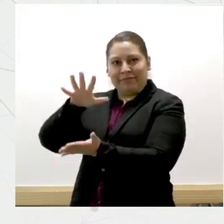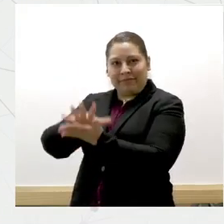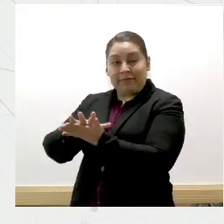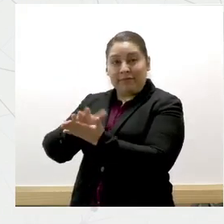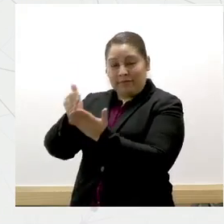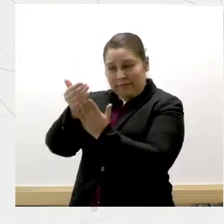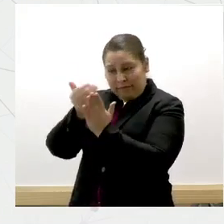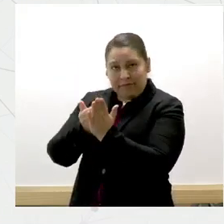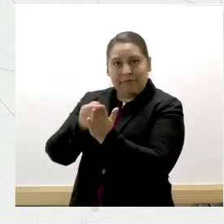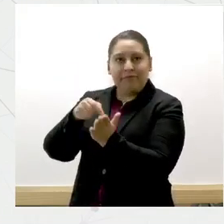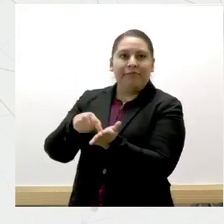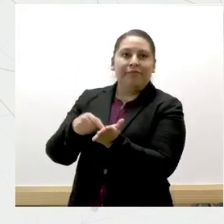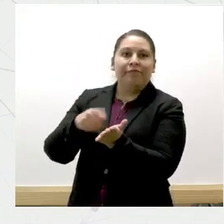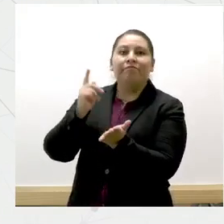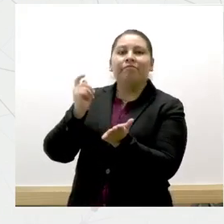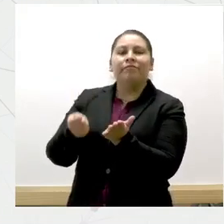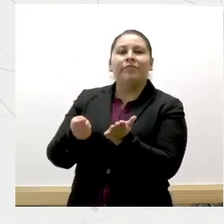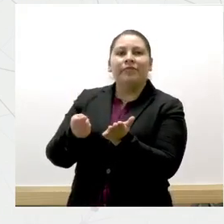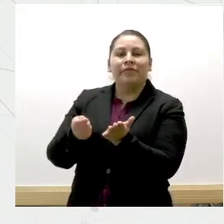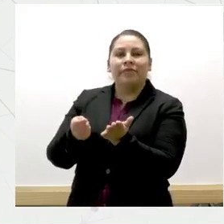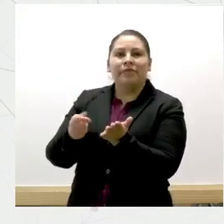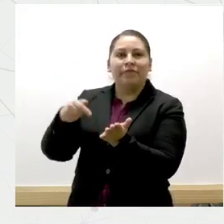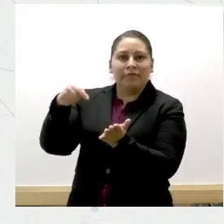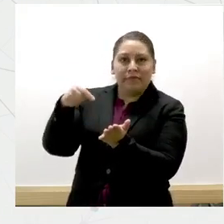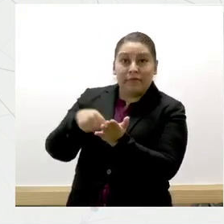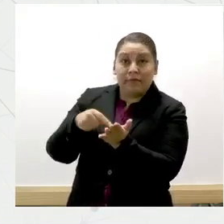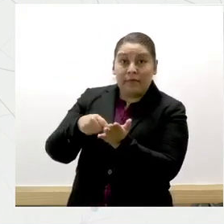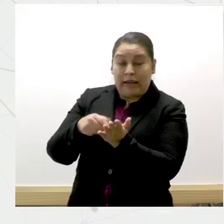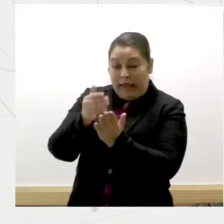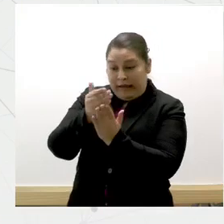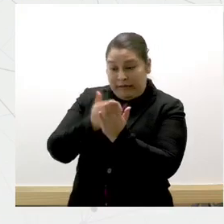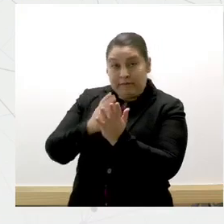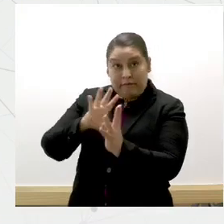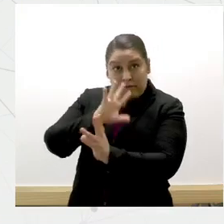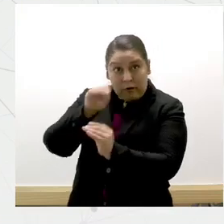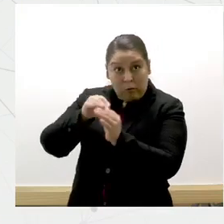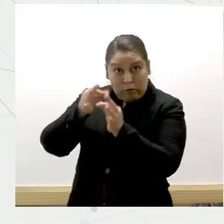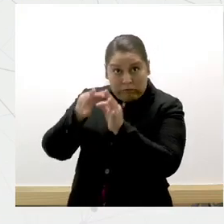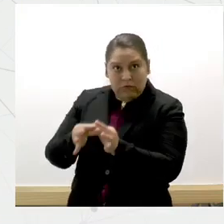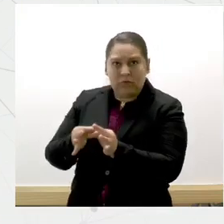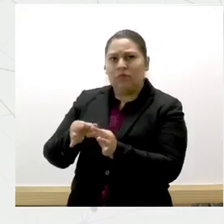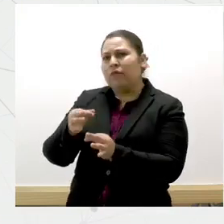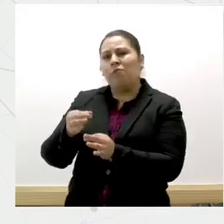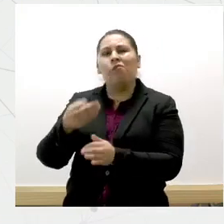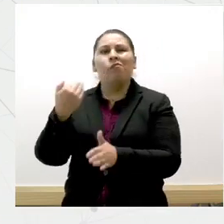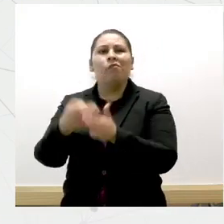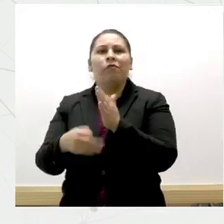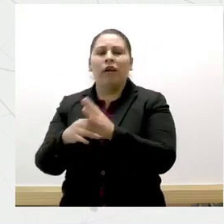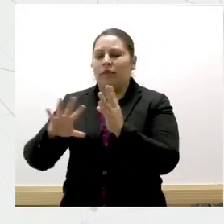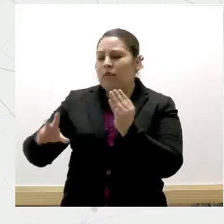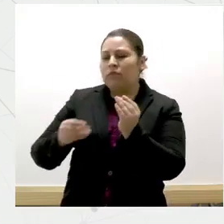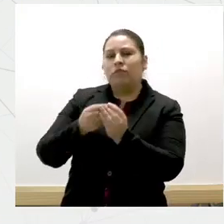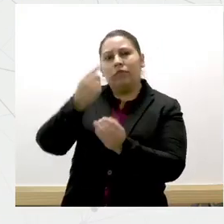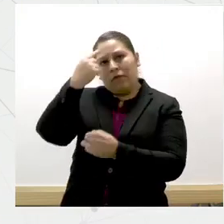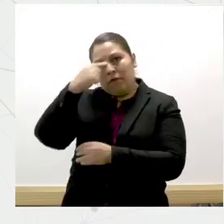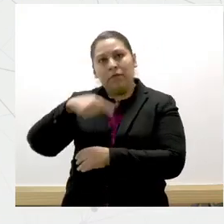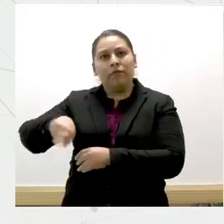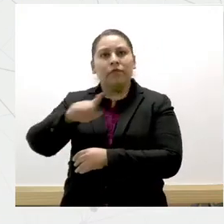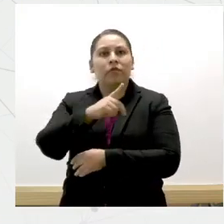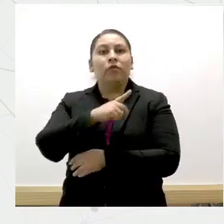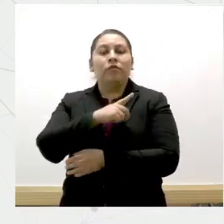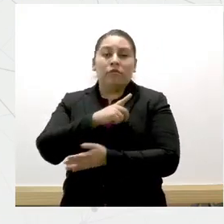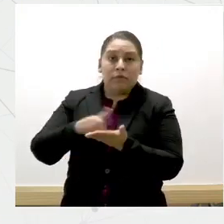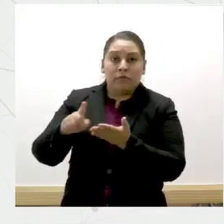como que ya se da por supuesto, pero no lo es, la protección de los derechos humanos, de los derechos de las personas, ¿no? ¿En qué